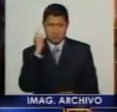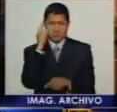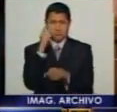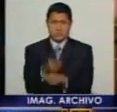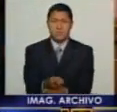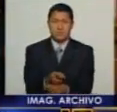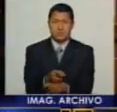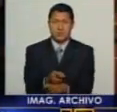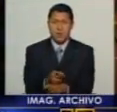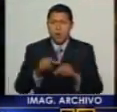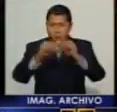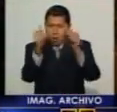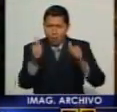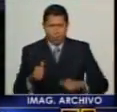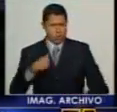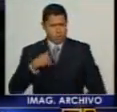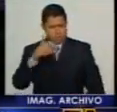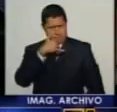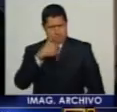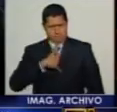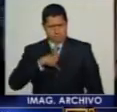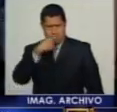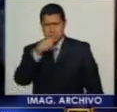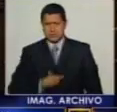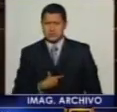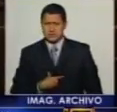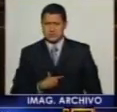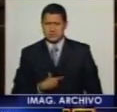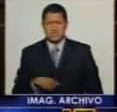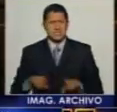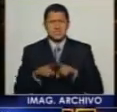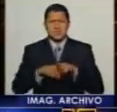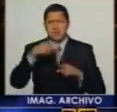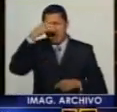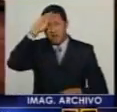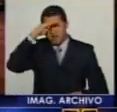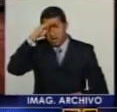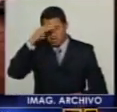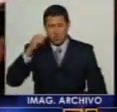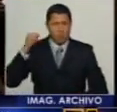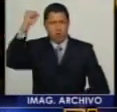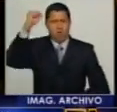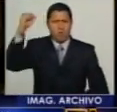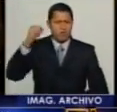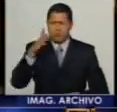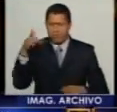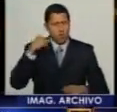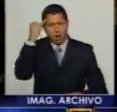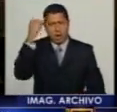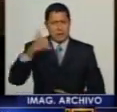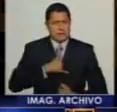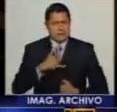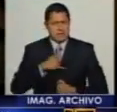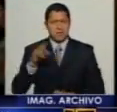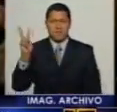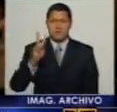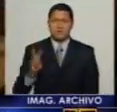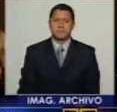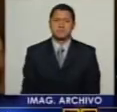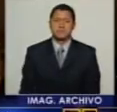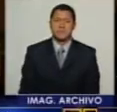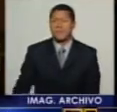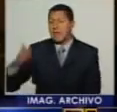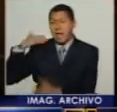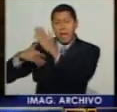implantación de un modelo personalista de corte castrocomunista que está despegado de la idiosincrasia del venezolano. En